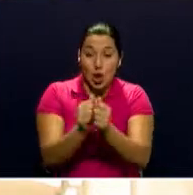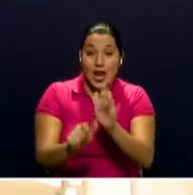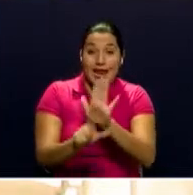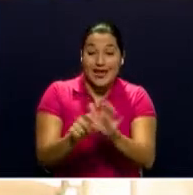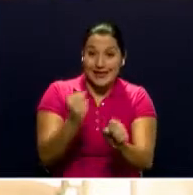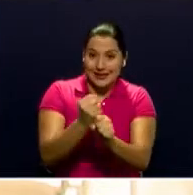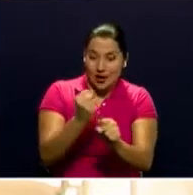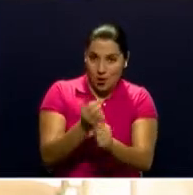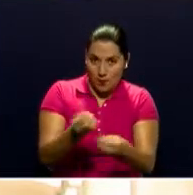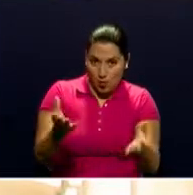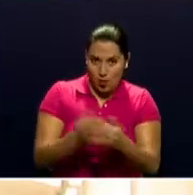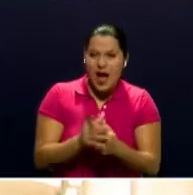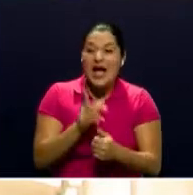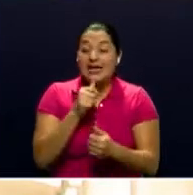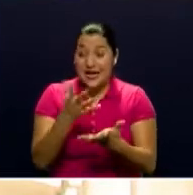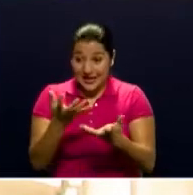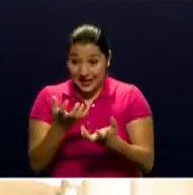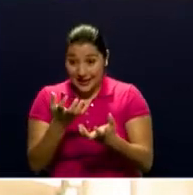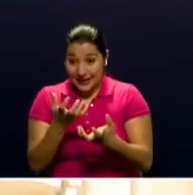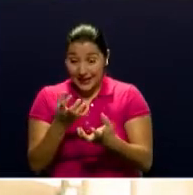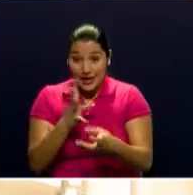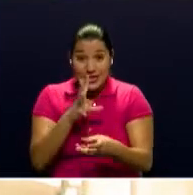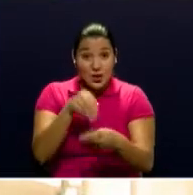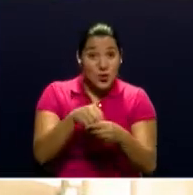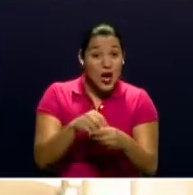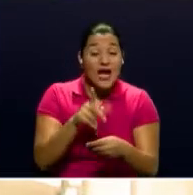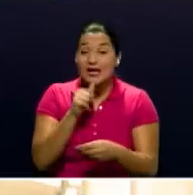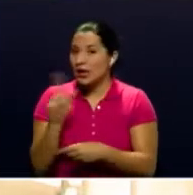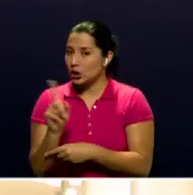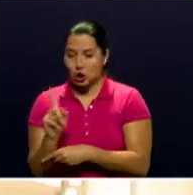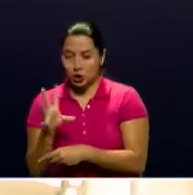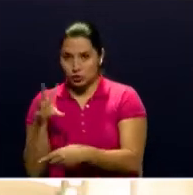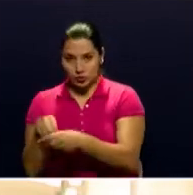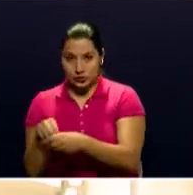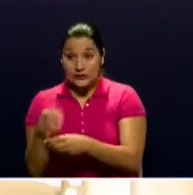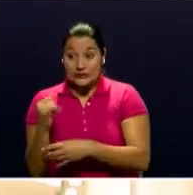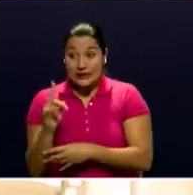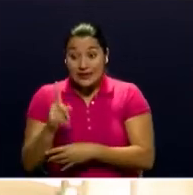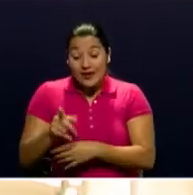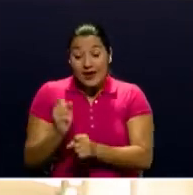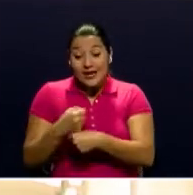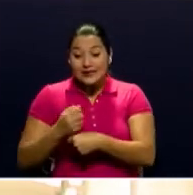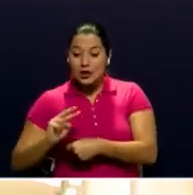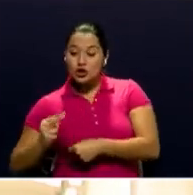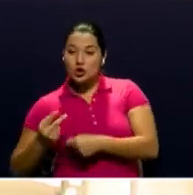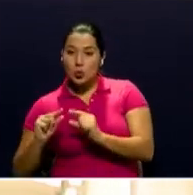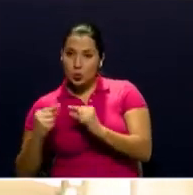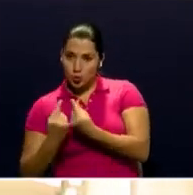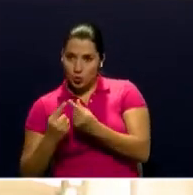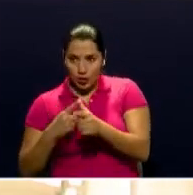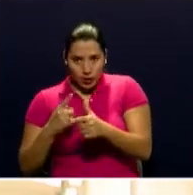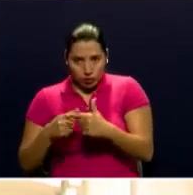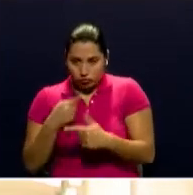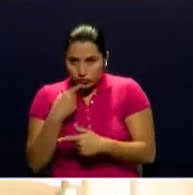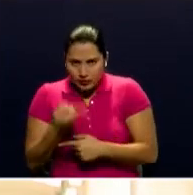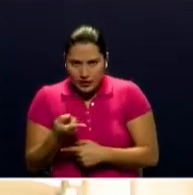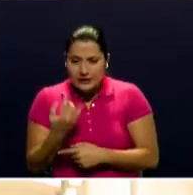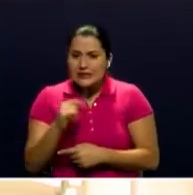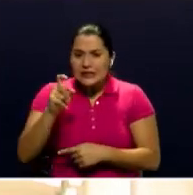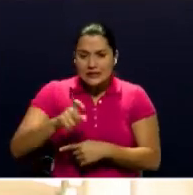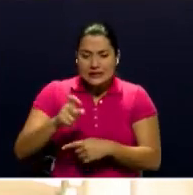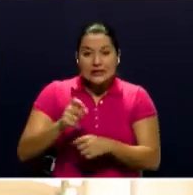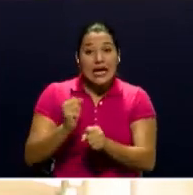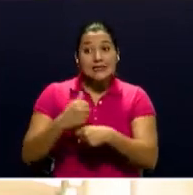público, a quién quieren tocar y a quién no quieren tocar. Y si hay que hacer algunos subregímenes, pues que lo indiquen. Y si hay que hacer alguna